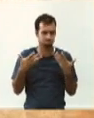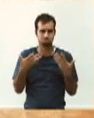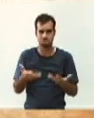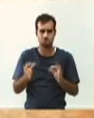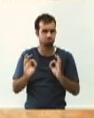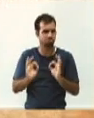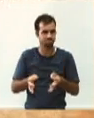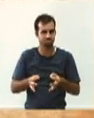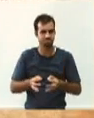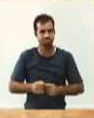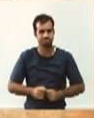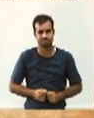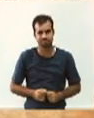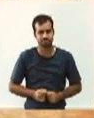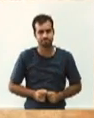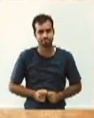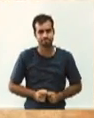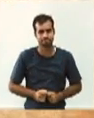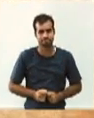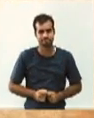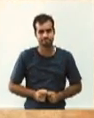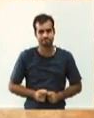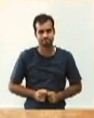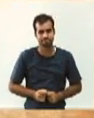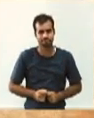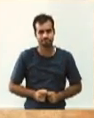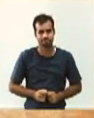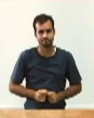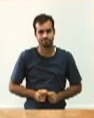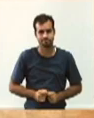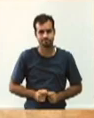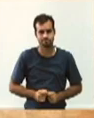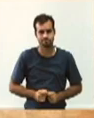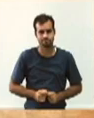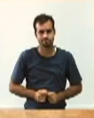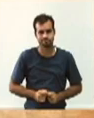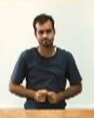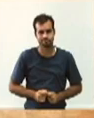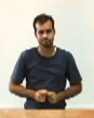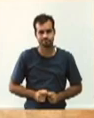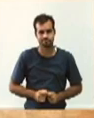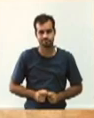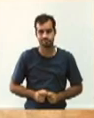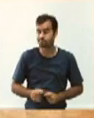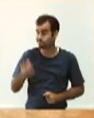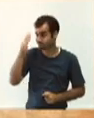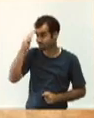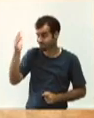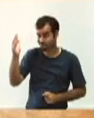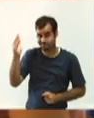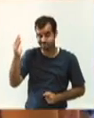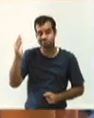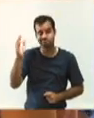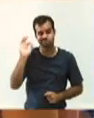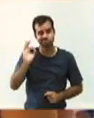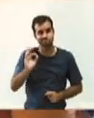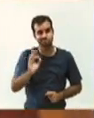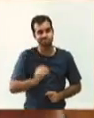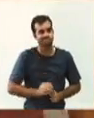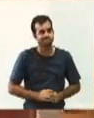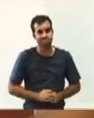dar ese paso al frente y estén junto a la revolución en este tiempo. Muchísimas gracias, Noeli, por